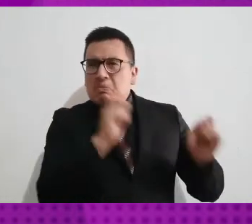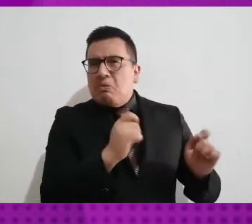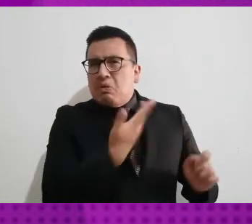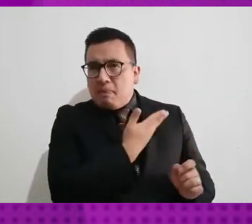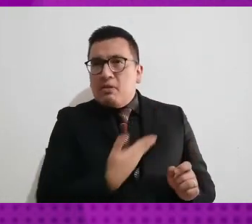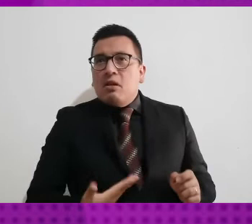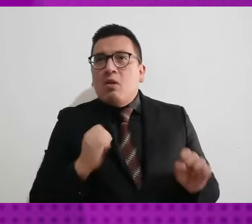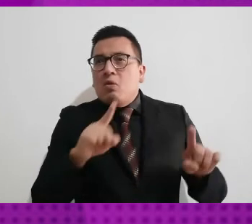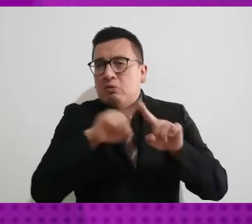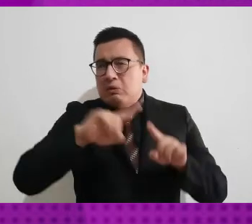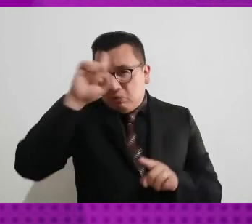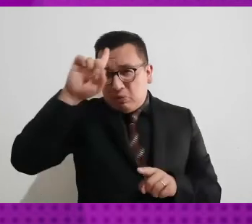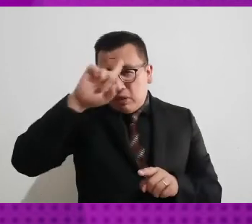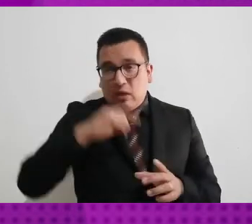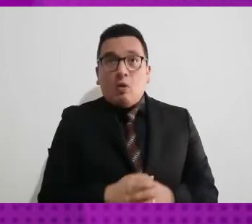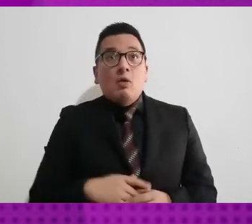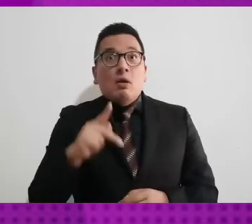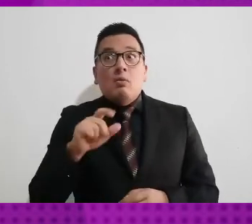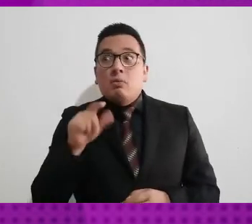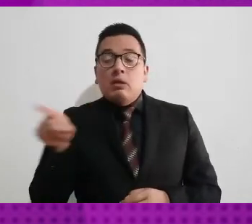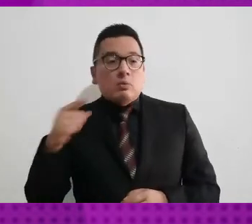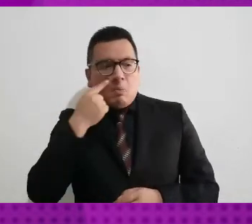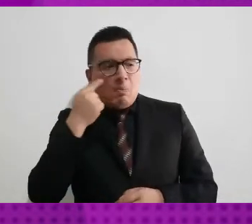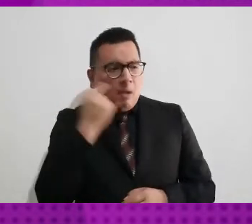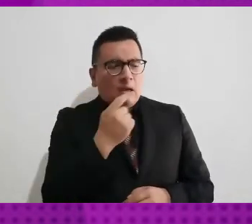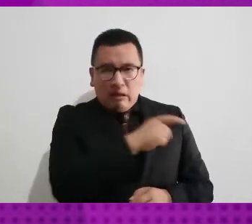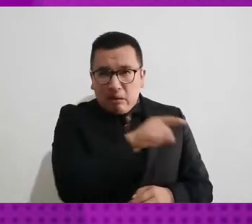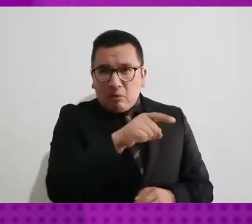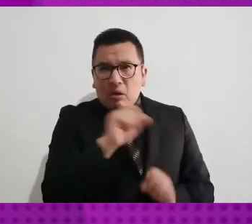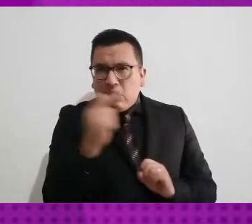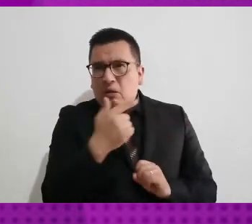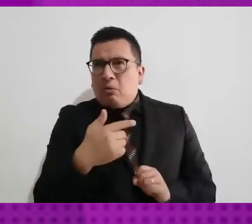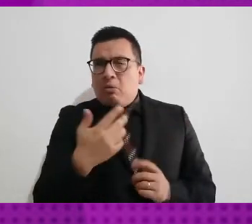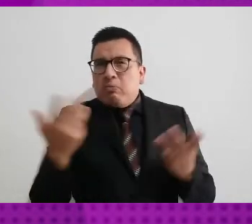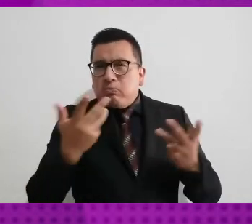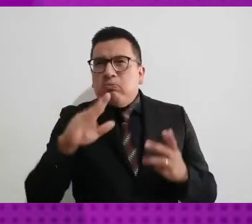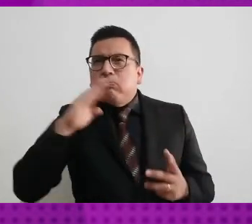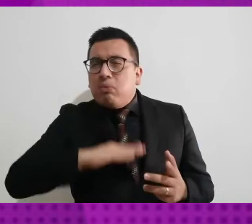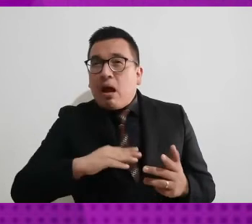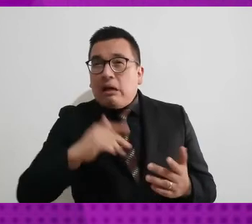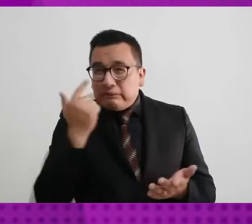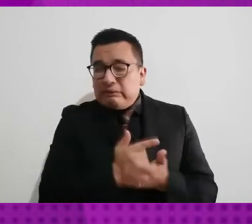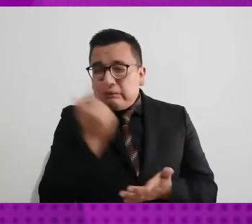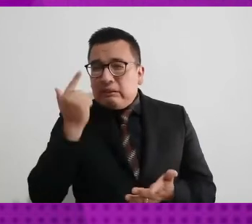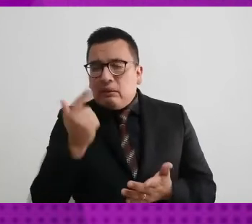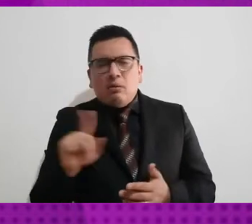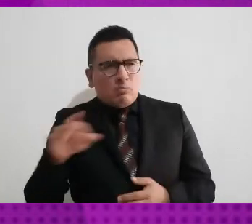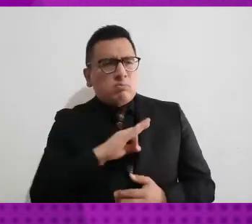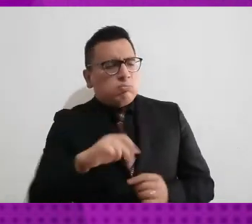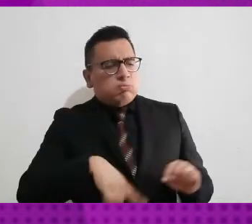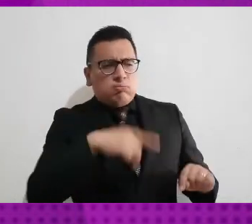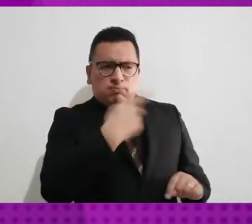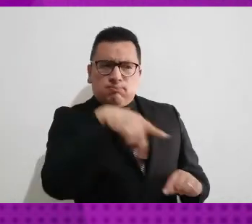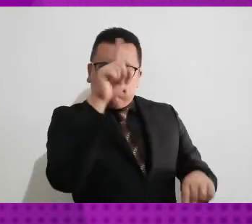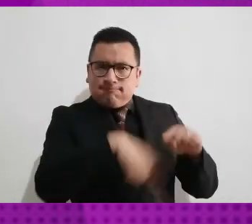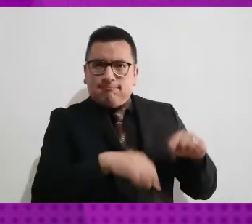se llegase a acreditar violaciones graves a la función electoral. Y eso se presentó en